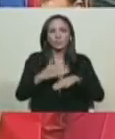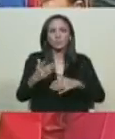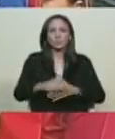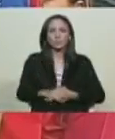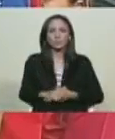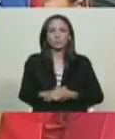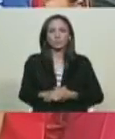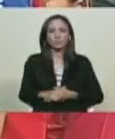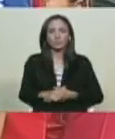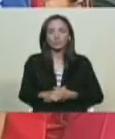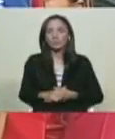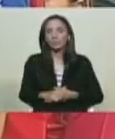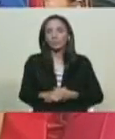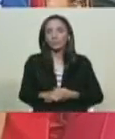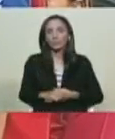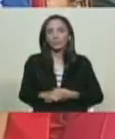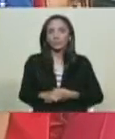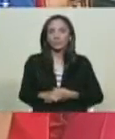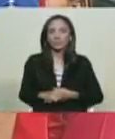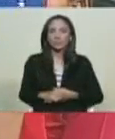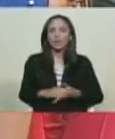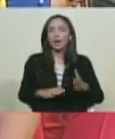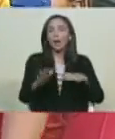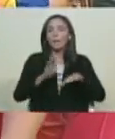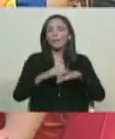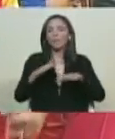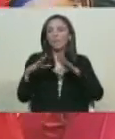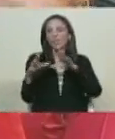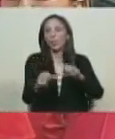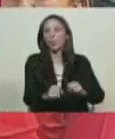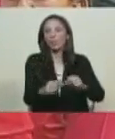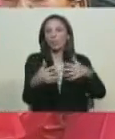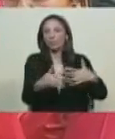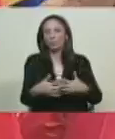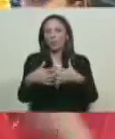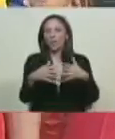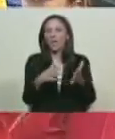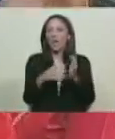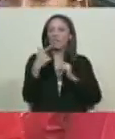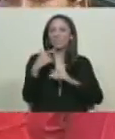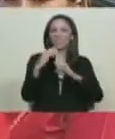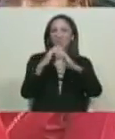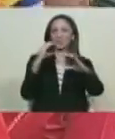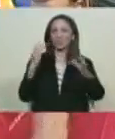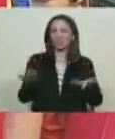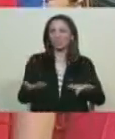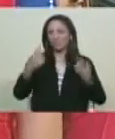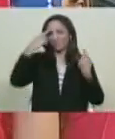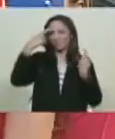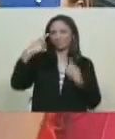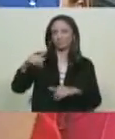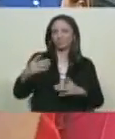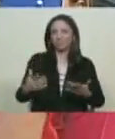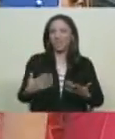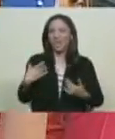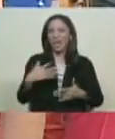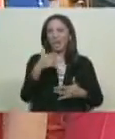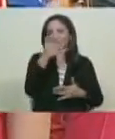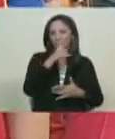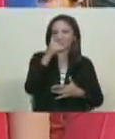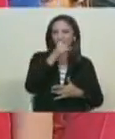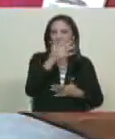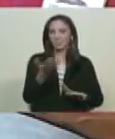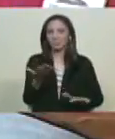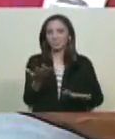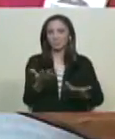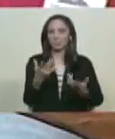catalogaban y es lo que no nos perdona el imperio. Y nos dicen, no, es que son transportistas, esos son de tercera, de cuarta, de pacotilla. Y resulta que